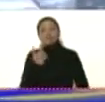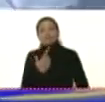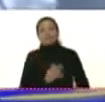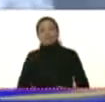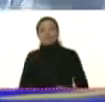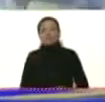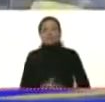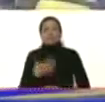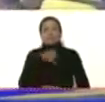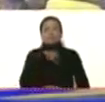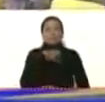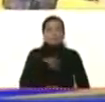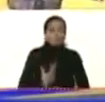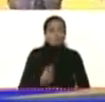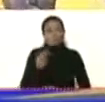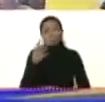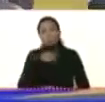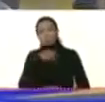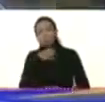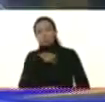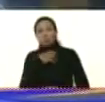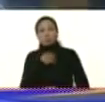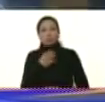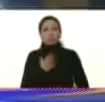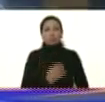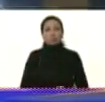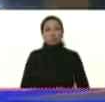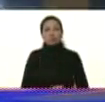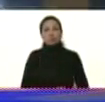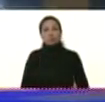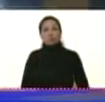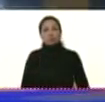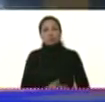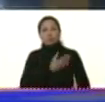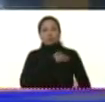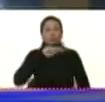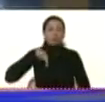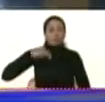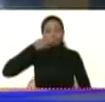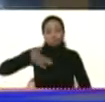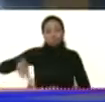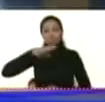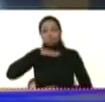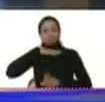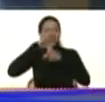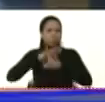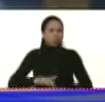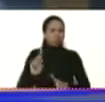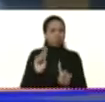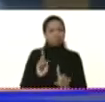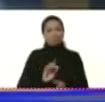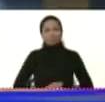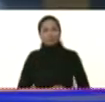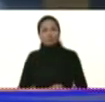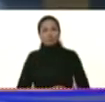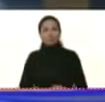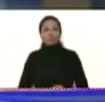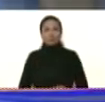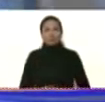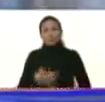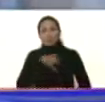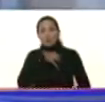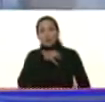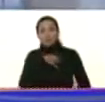ah. Y no podrán, y no podrán, con nuestro pueblo no podrán. Y